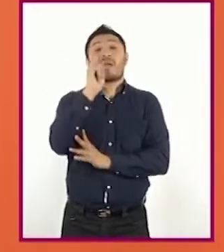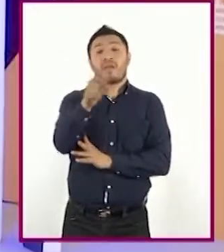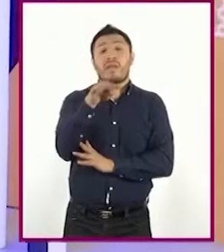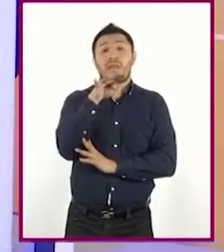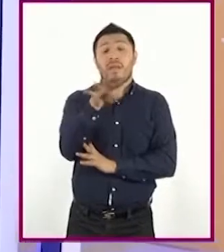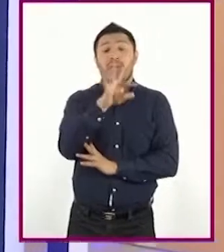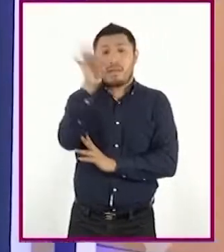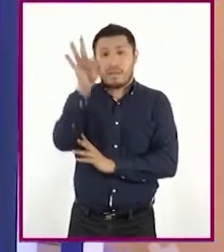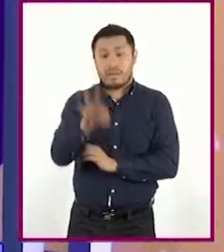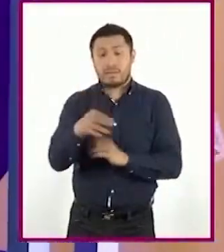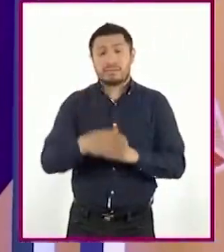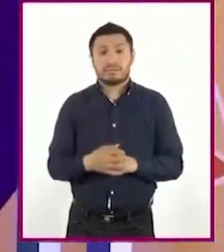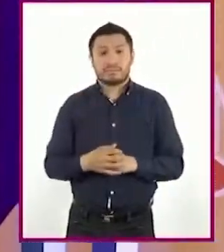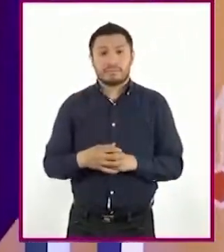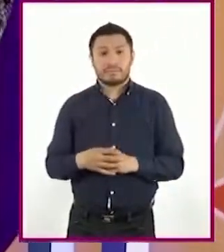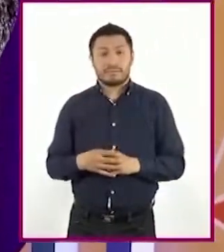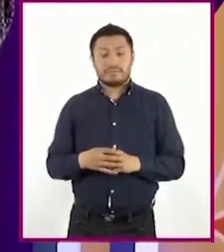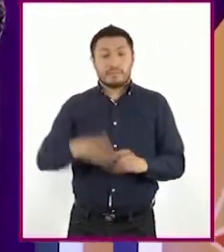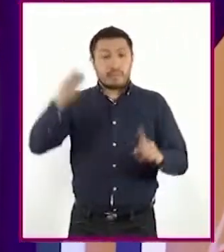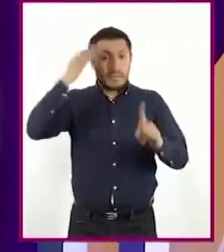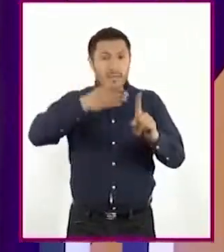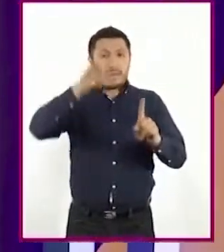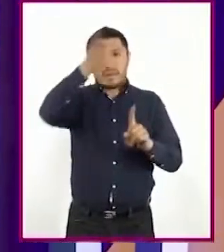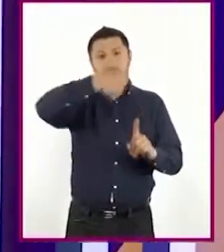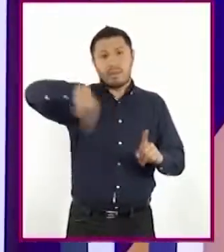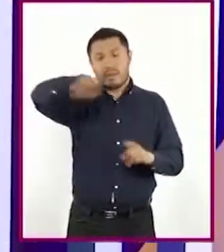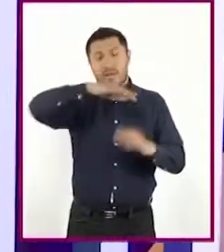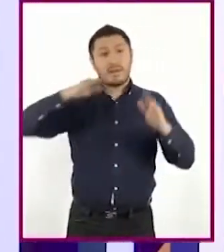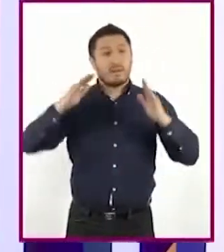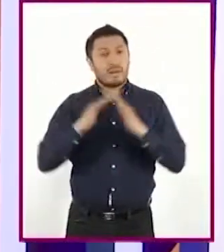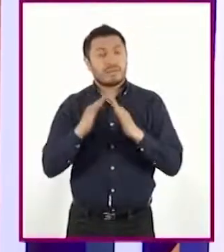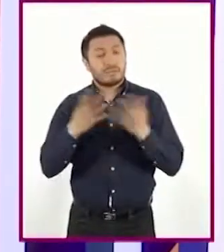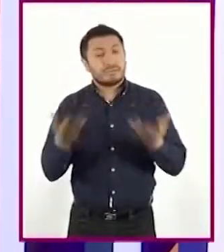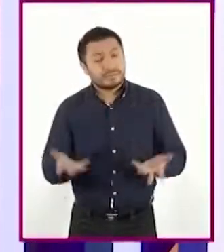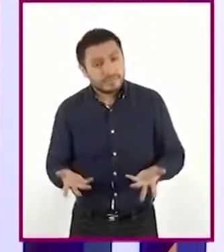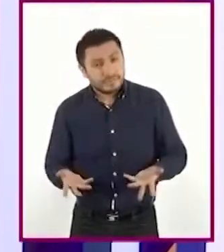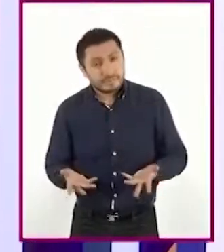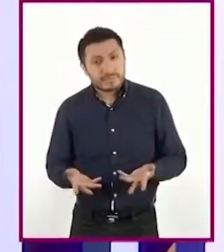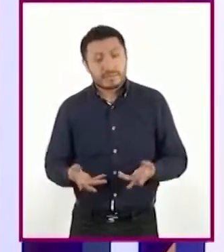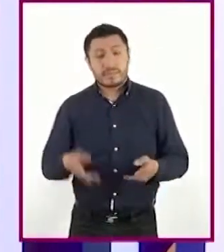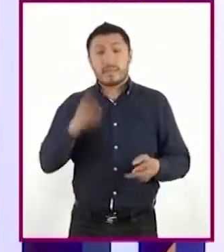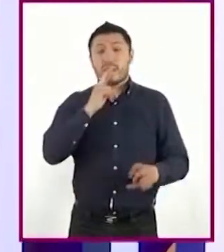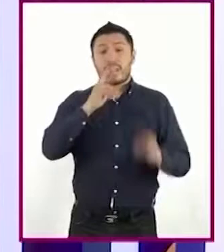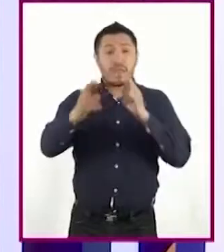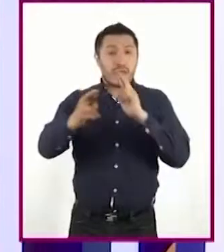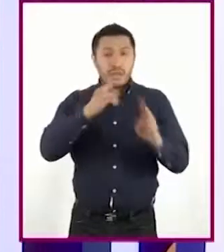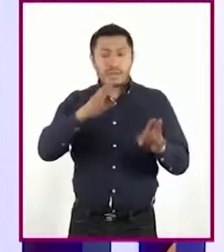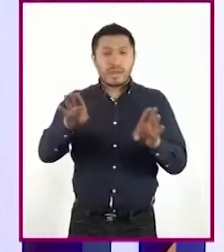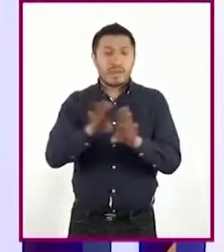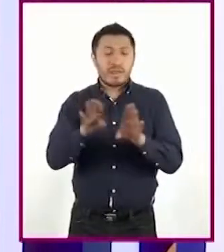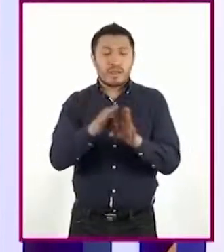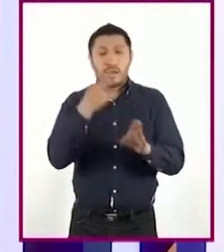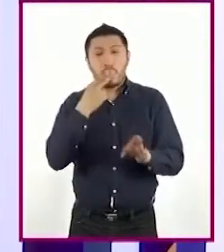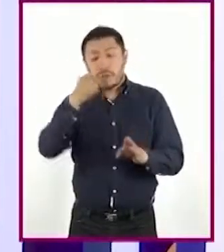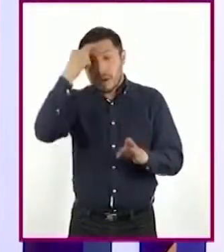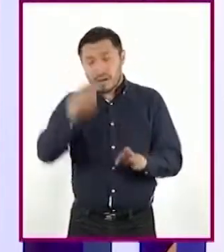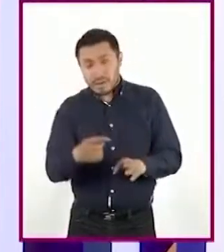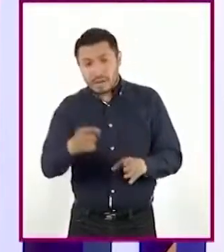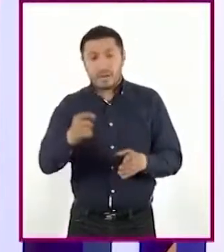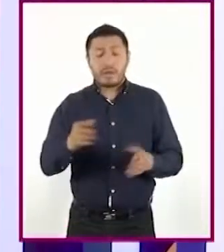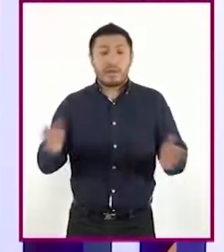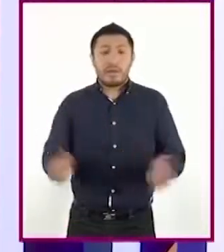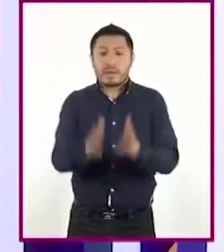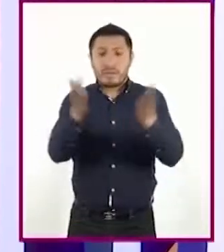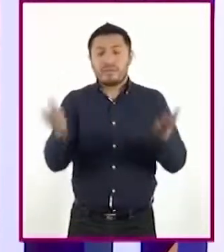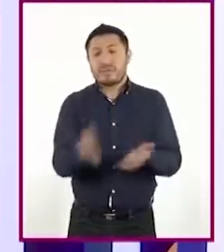19%. Y como desafío para ustedes en casa, ¿en qué pueden ayudar estos resultados a mejorar los hábitos de lectura